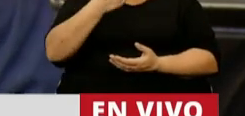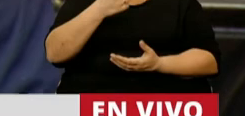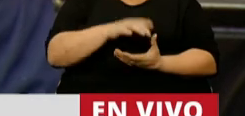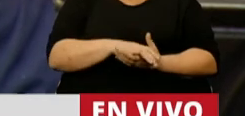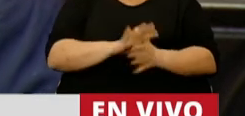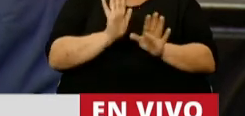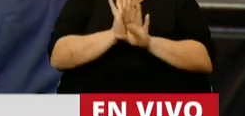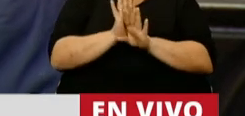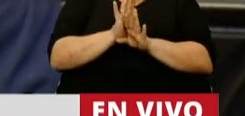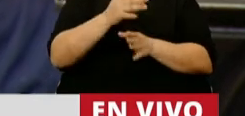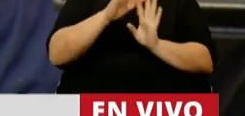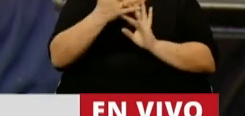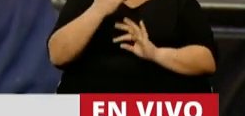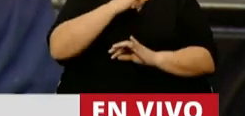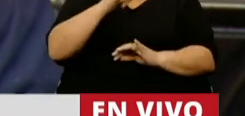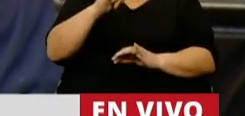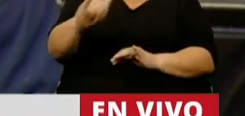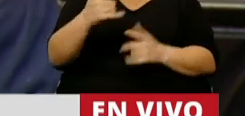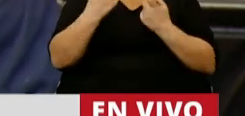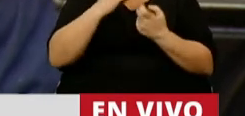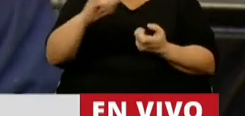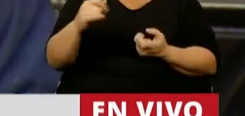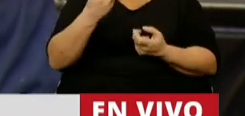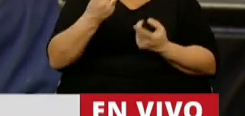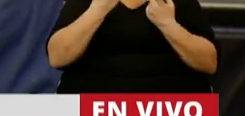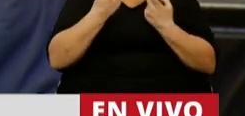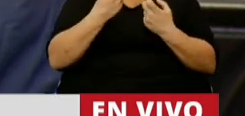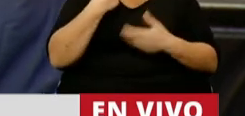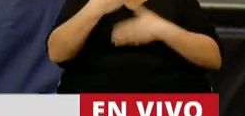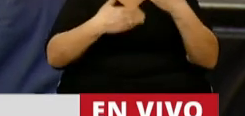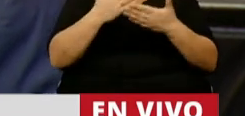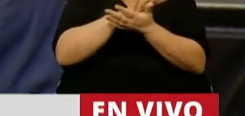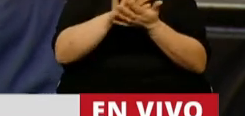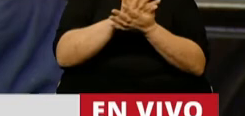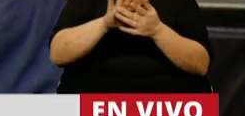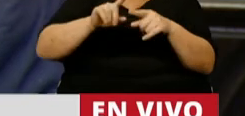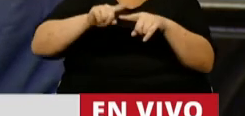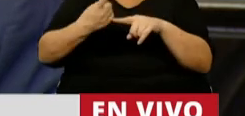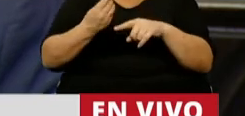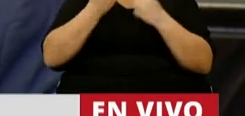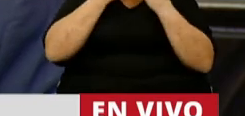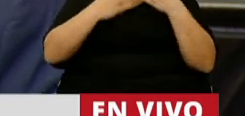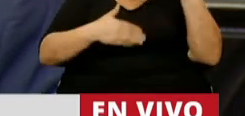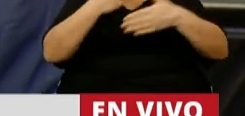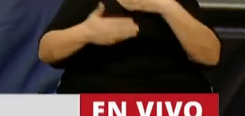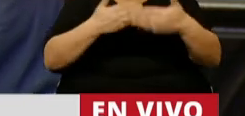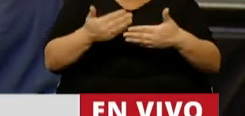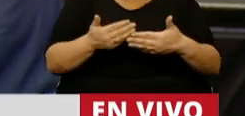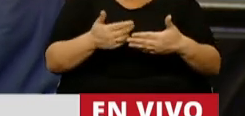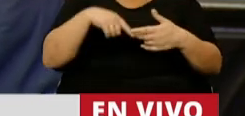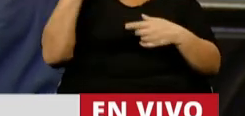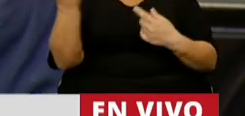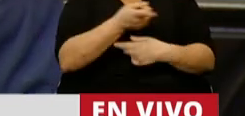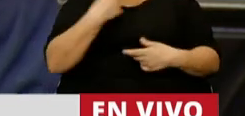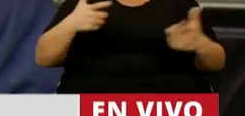yo diría casi nos demandan, la necesidad de abrir un proceso de diálogo político constructivo y